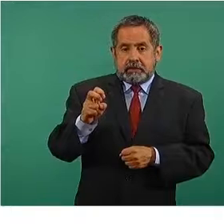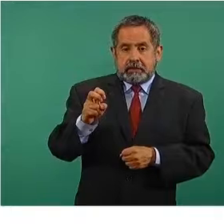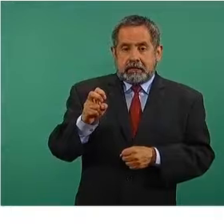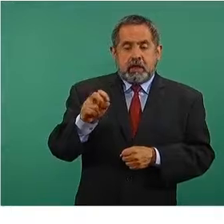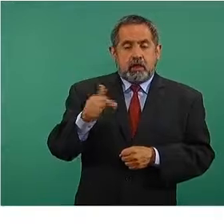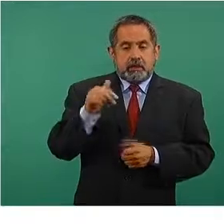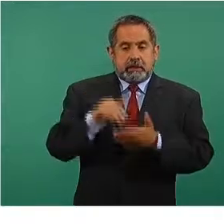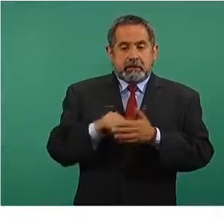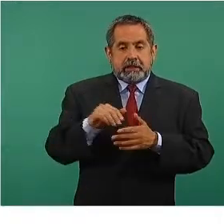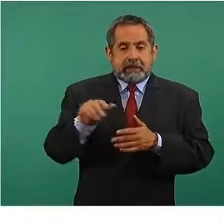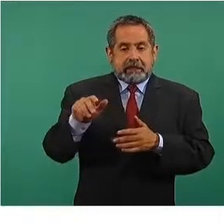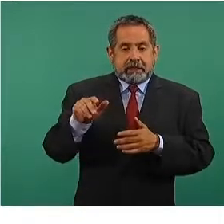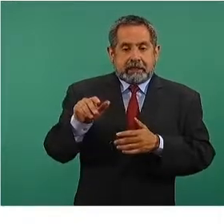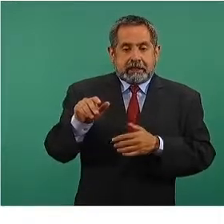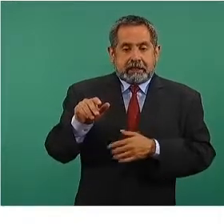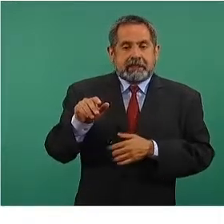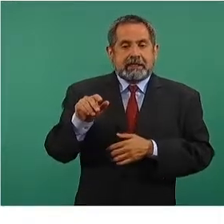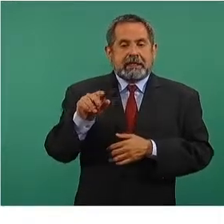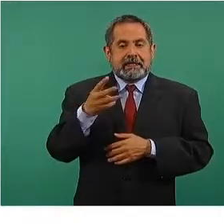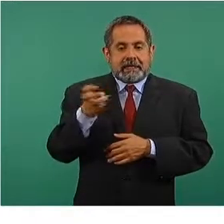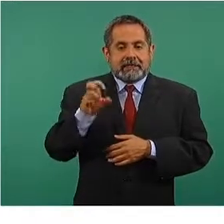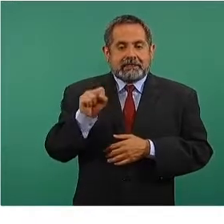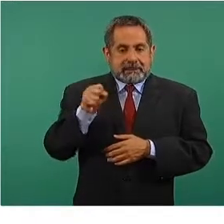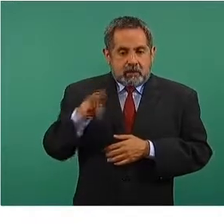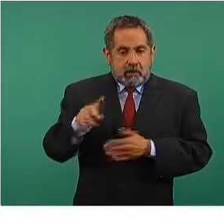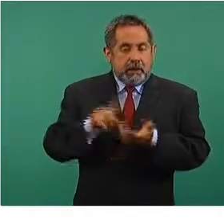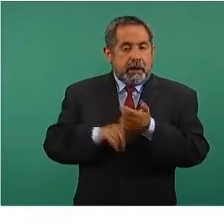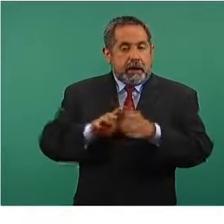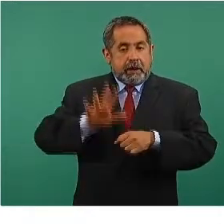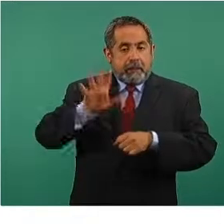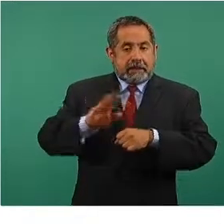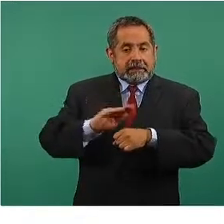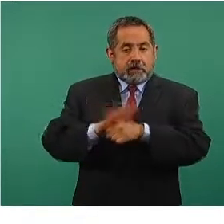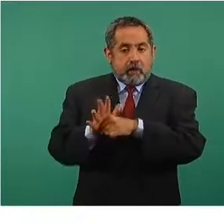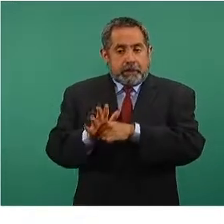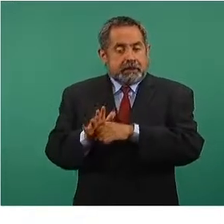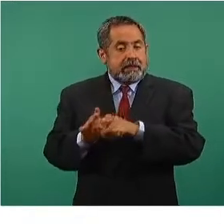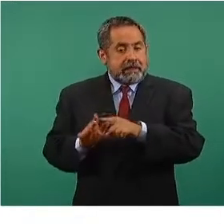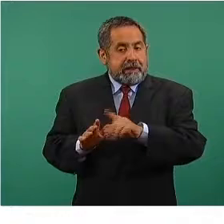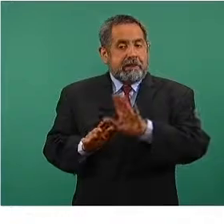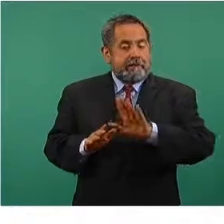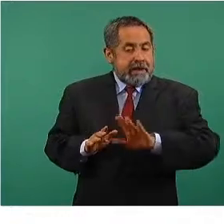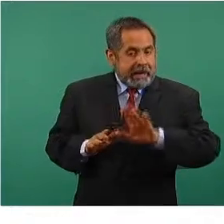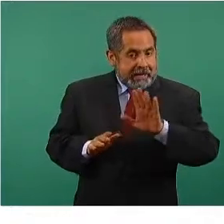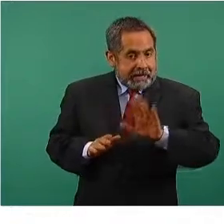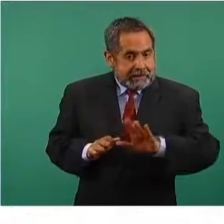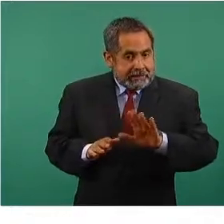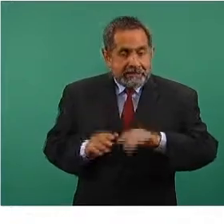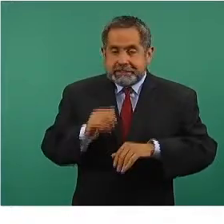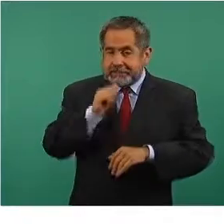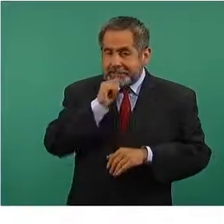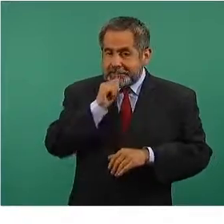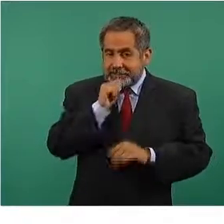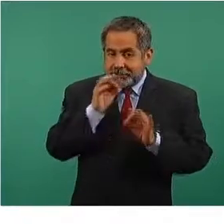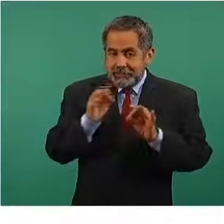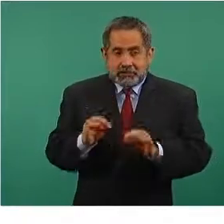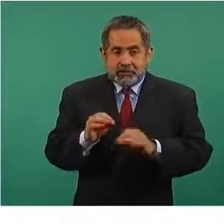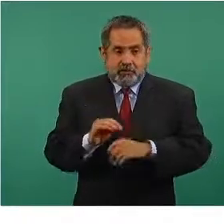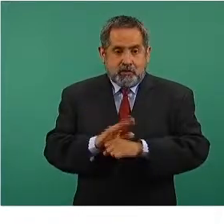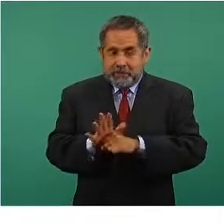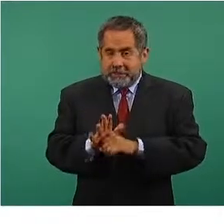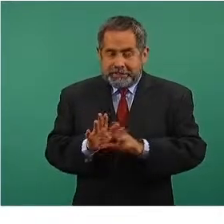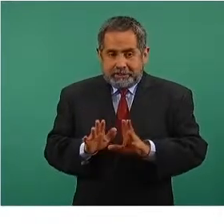200.739 muertes que probablemente se asocian a COVID. Sigue siendo probable, sigue siendo preliminar, porque